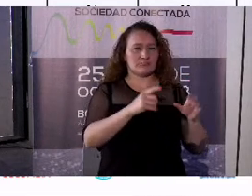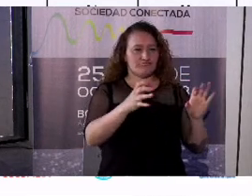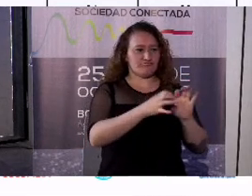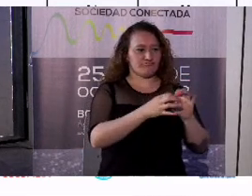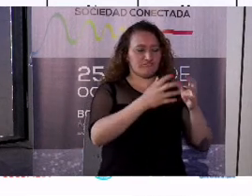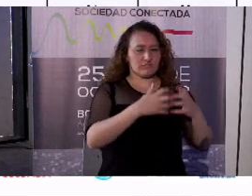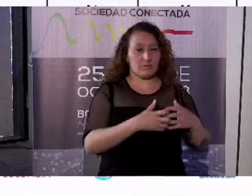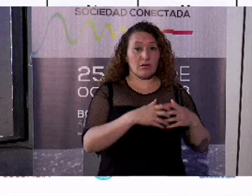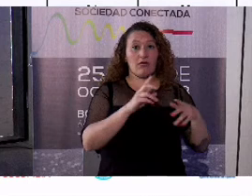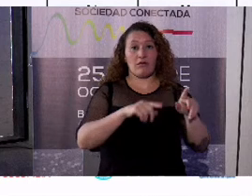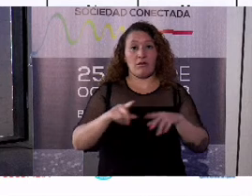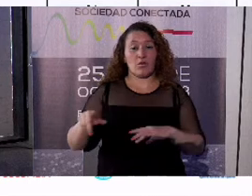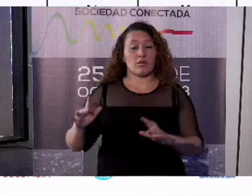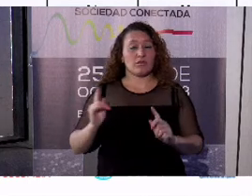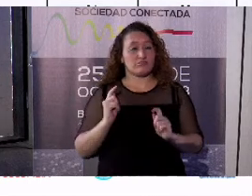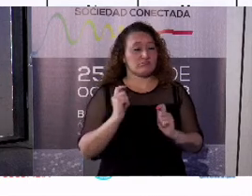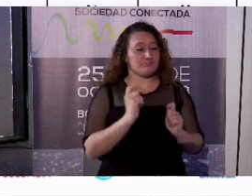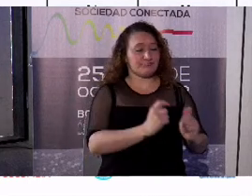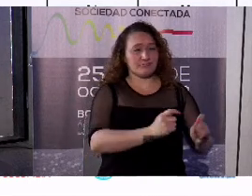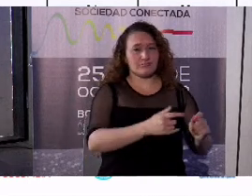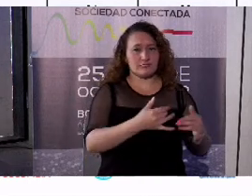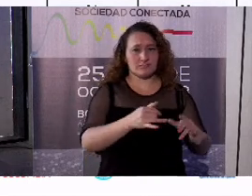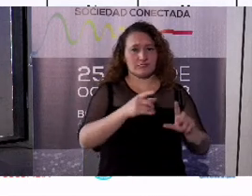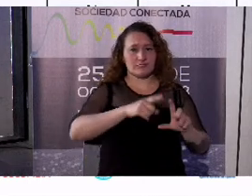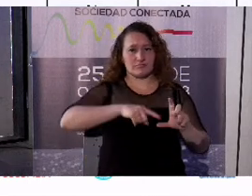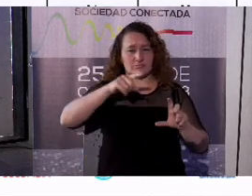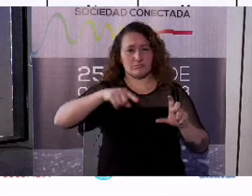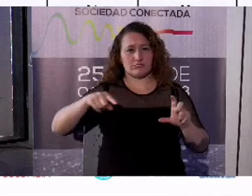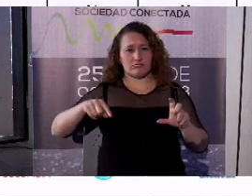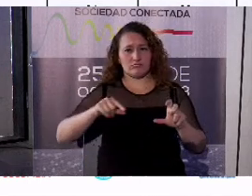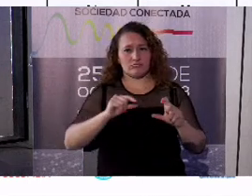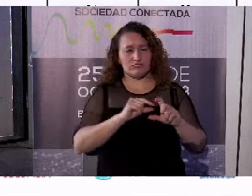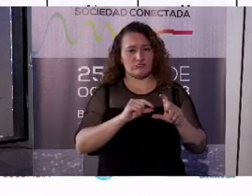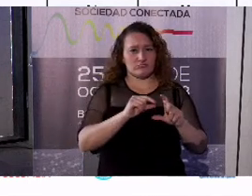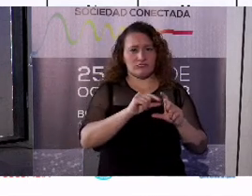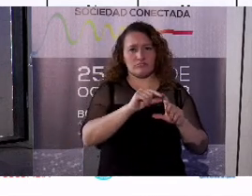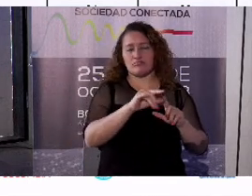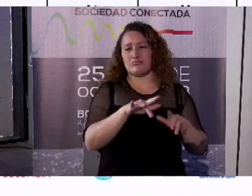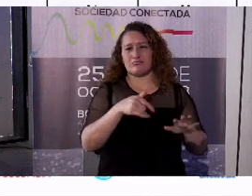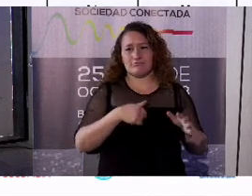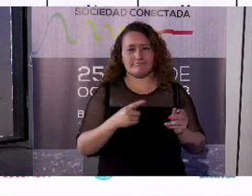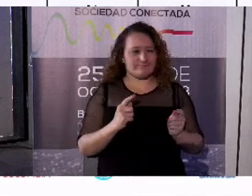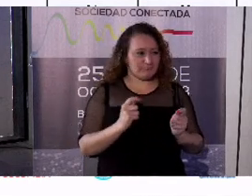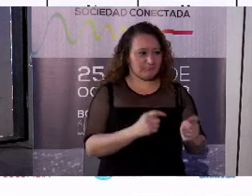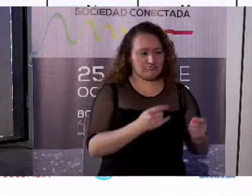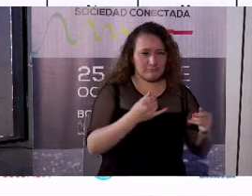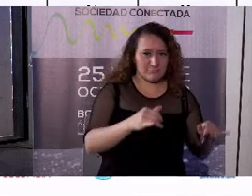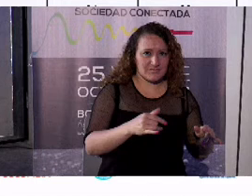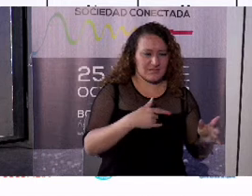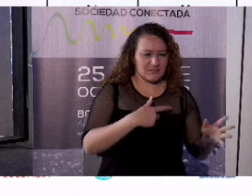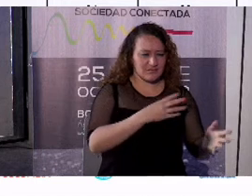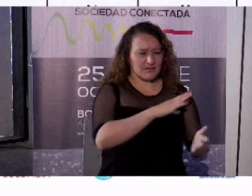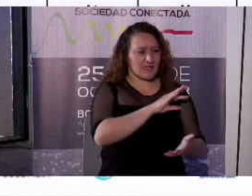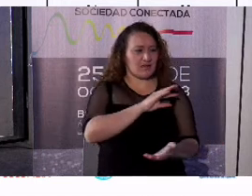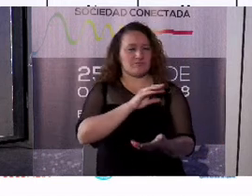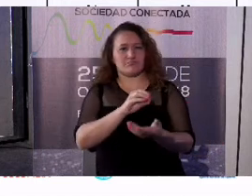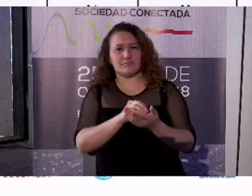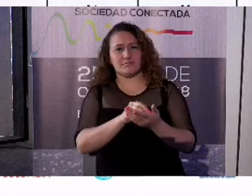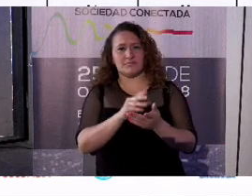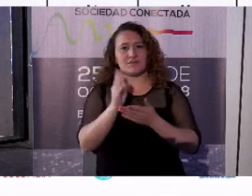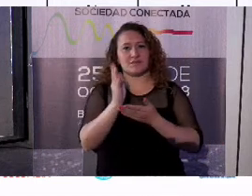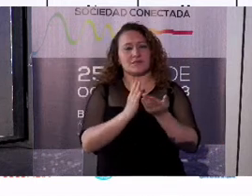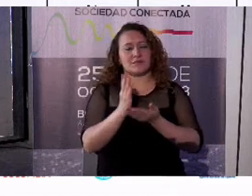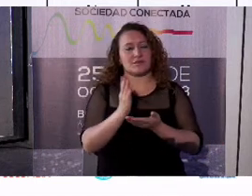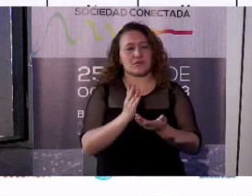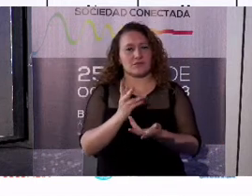hubo compañías que tenían asignados asignado el War local Loop con lo cual no lo podíamos este poner dentro del servicio de